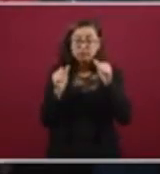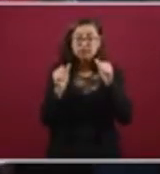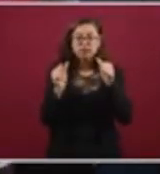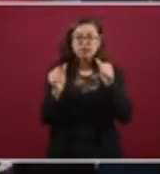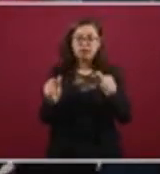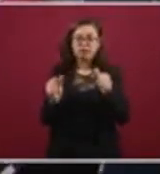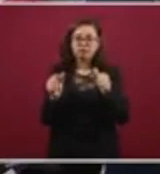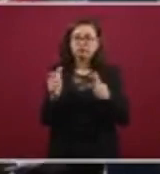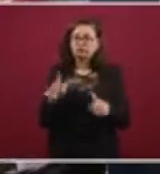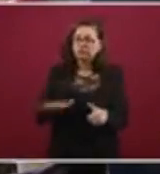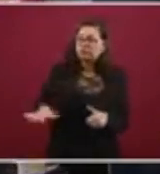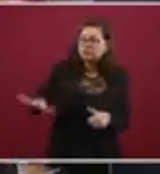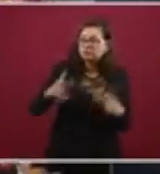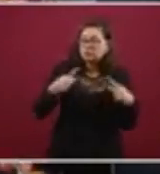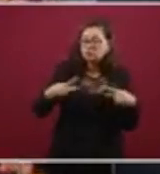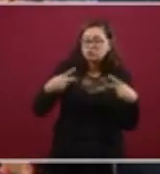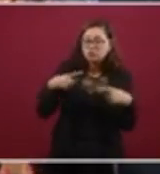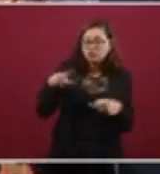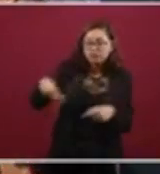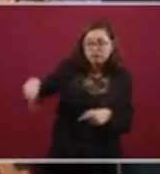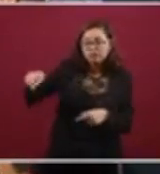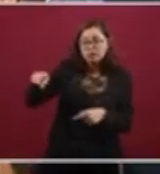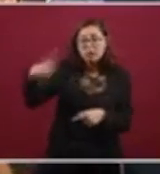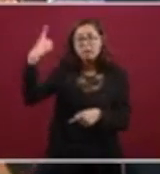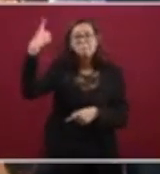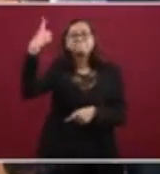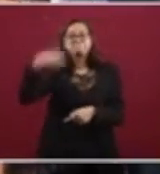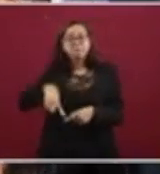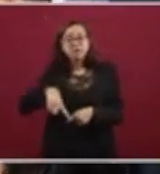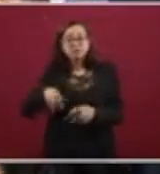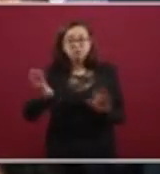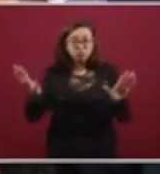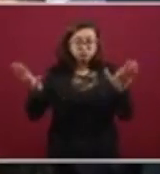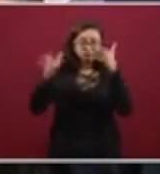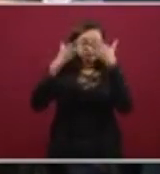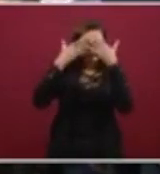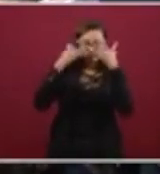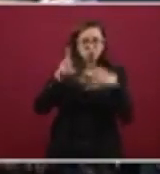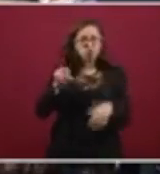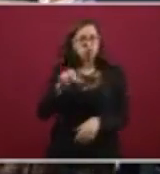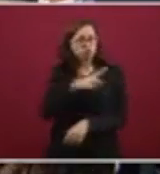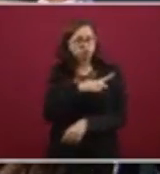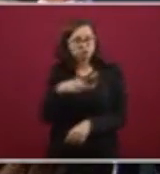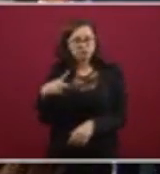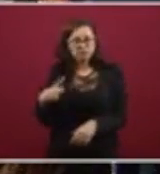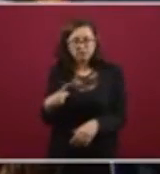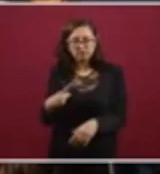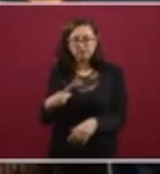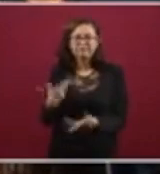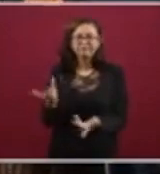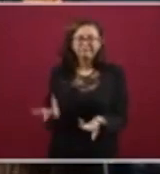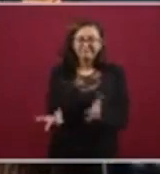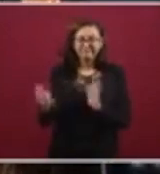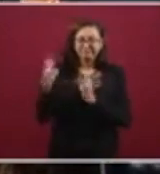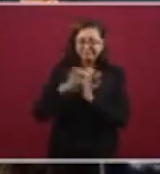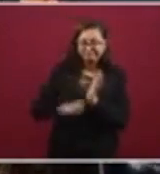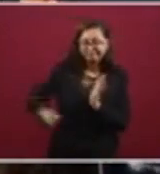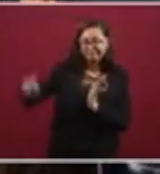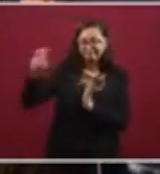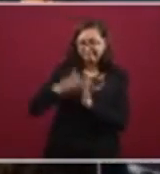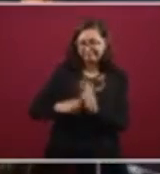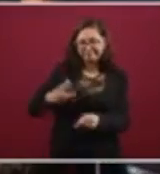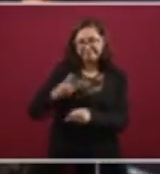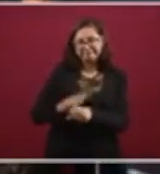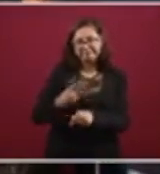lo que está diciendo la gente, no cerrarnos y mejorar todo lo que